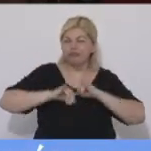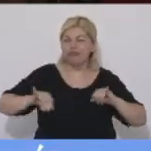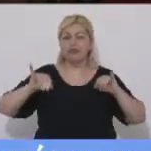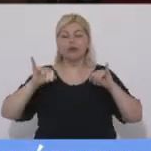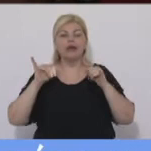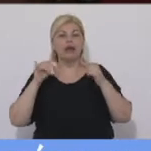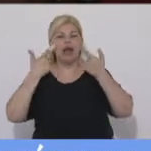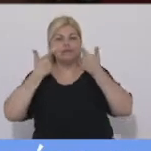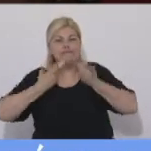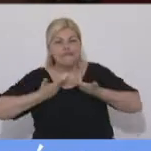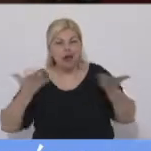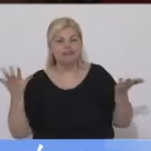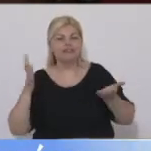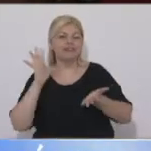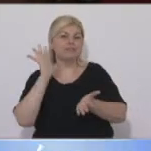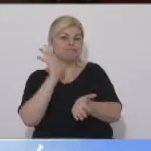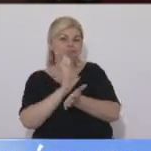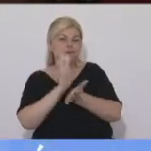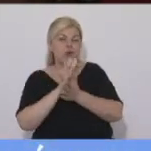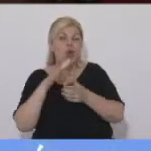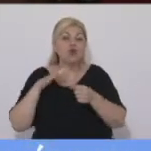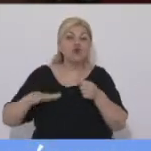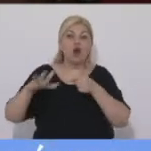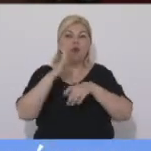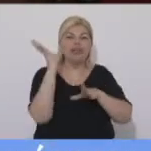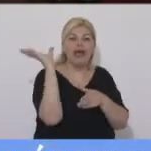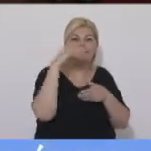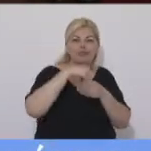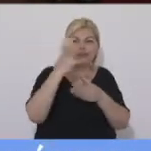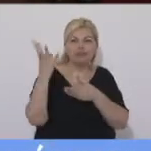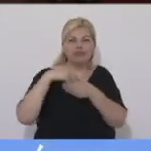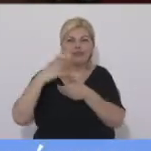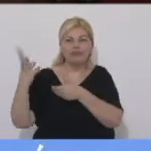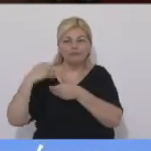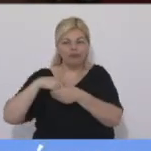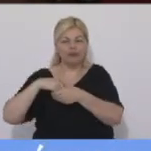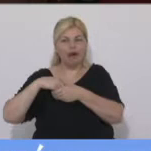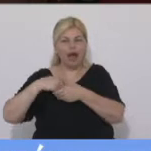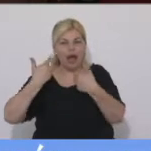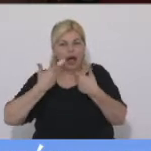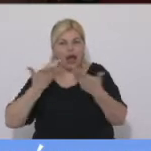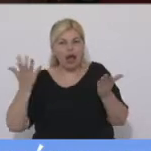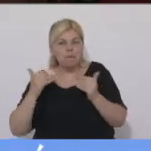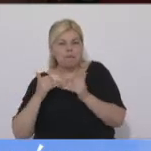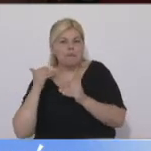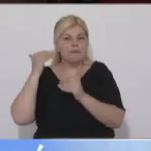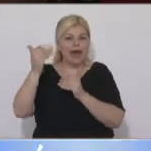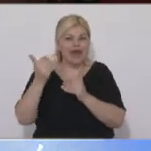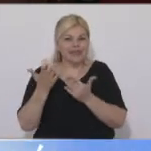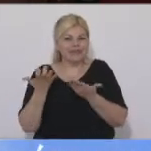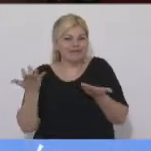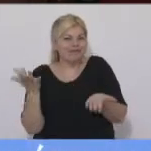incorporación de todas esas comunidades va a ser mayor quien se va a negar a